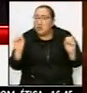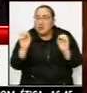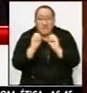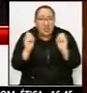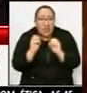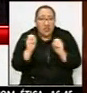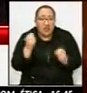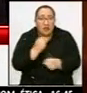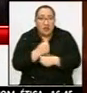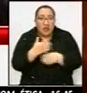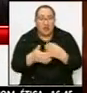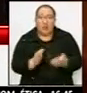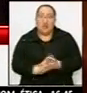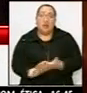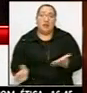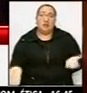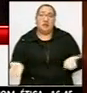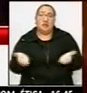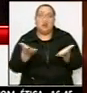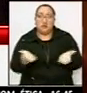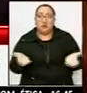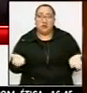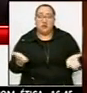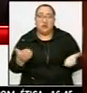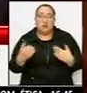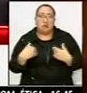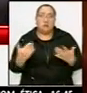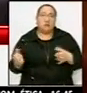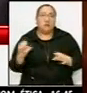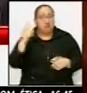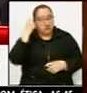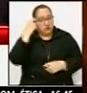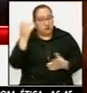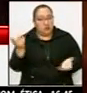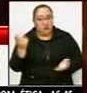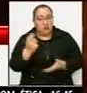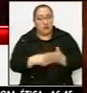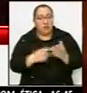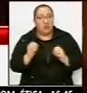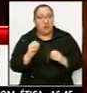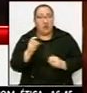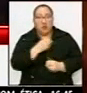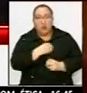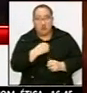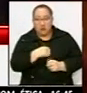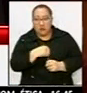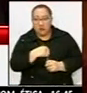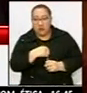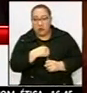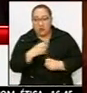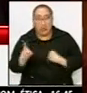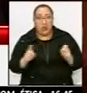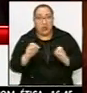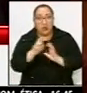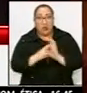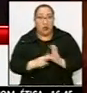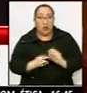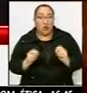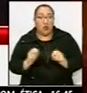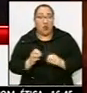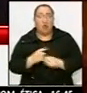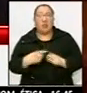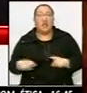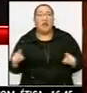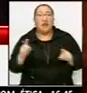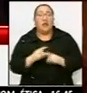ejecución. Obviamente, esto nos hace pensar que o es que el ministerio o es la dirección regional o son los